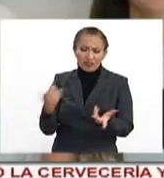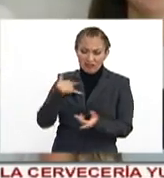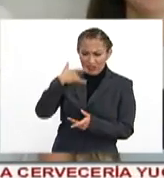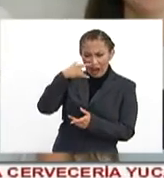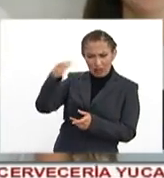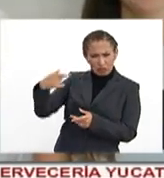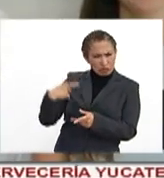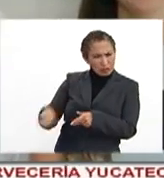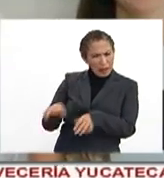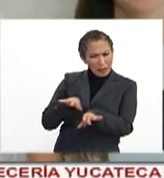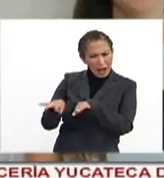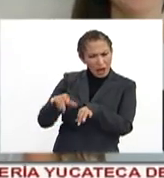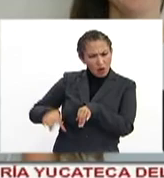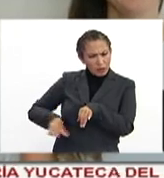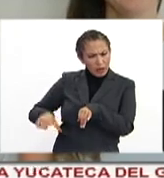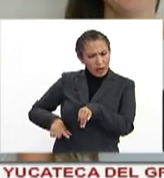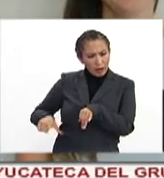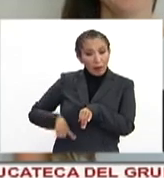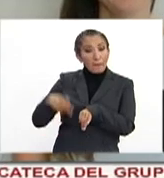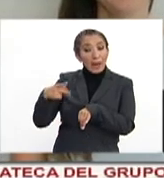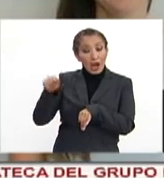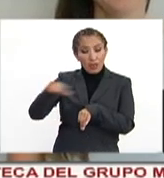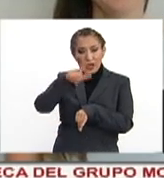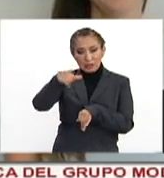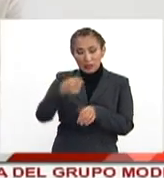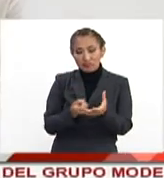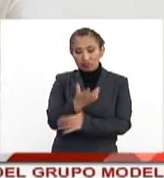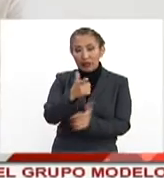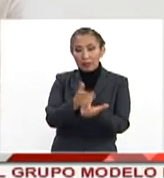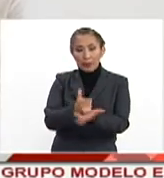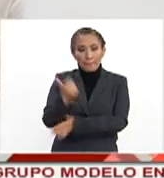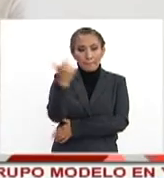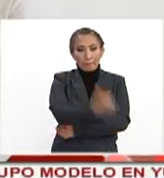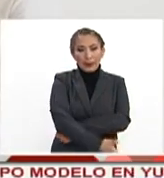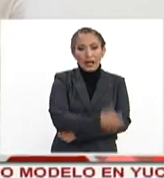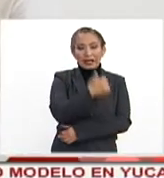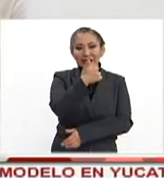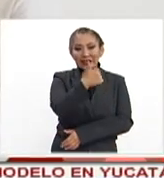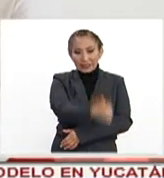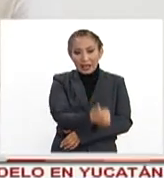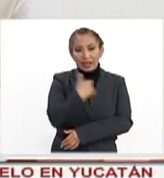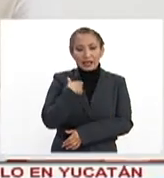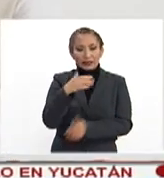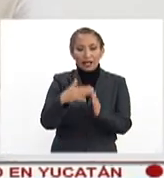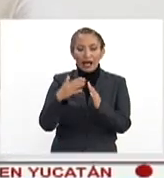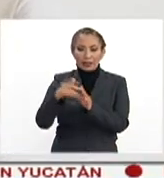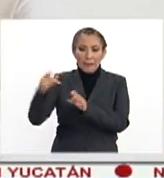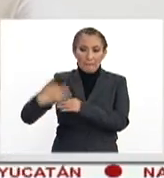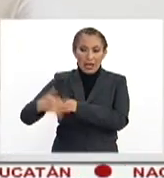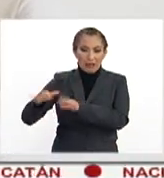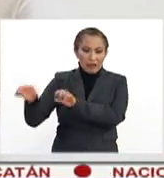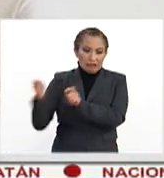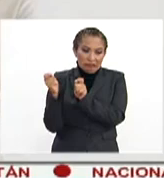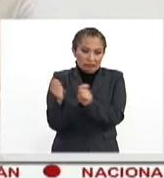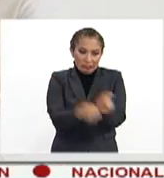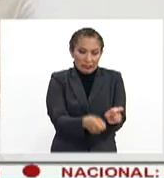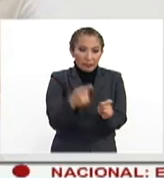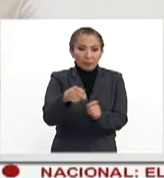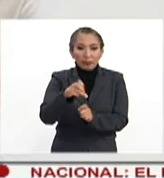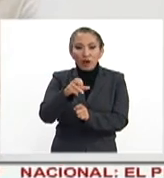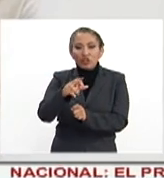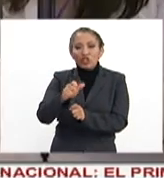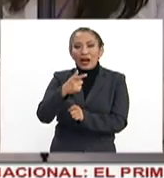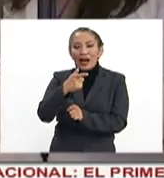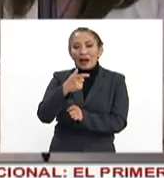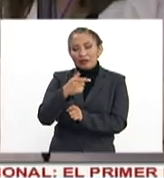desempeño irregular de funciones públicas. Sin embargo, horas después salió libre bajo fianza tras dejar 6 propiedades en garantía. Por otra parte, Mauricio